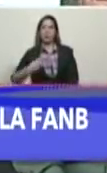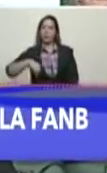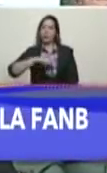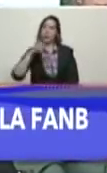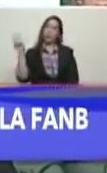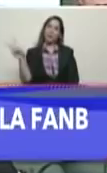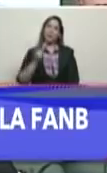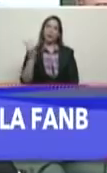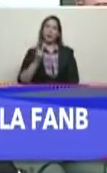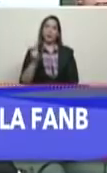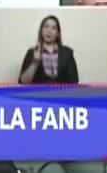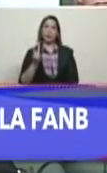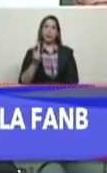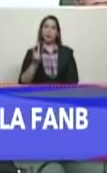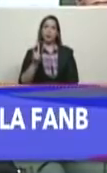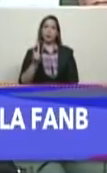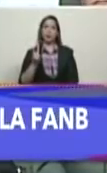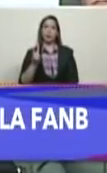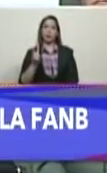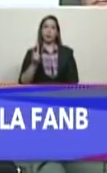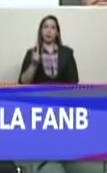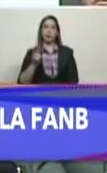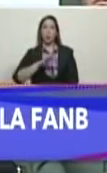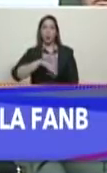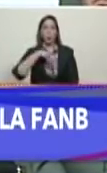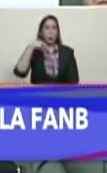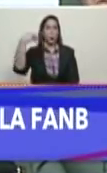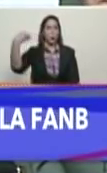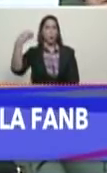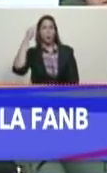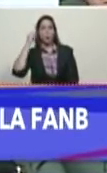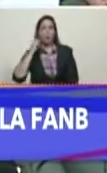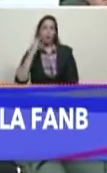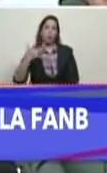Venezuela, que con espíritu bolivariano,